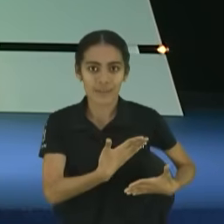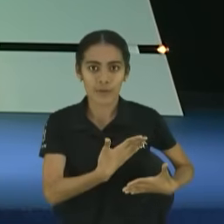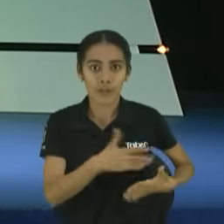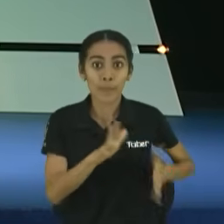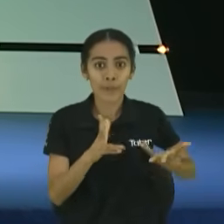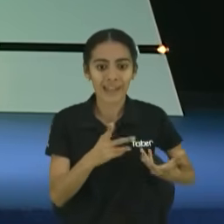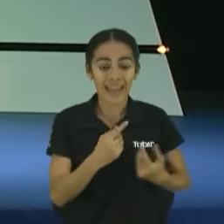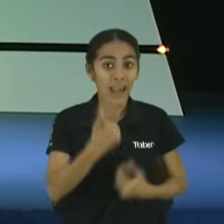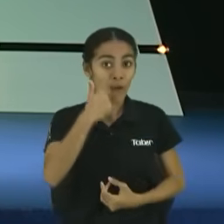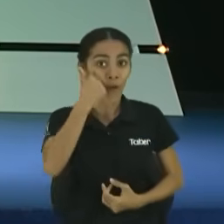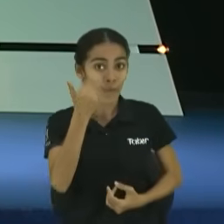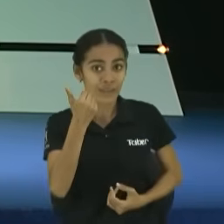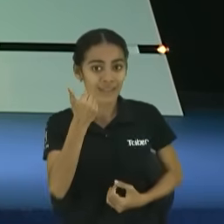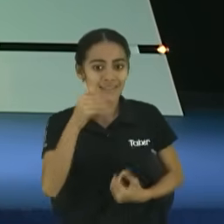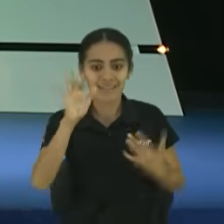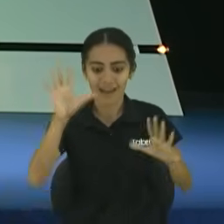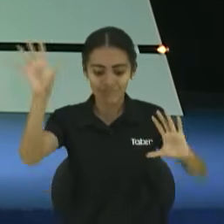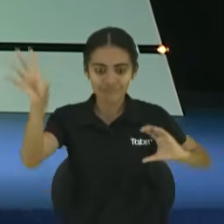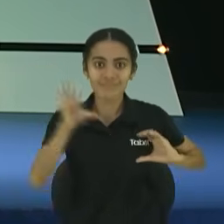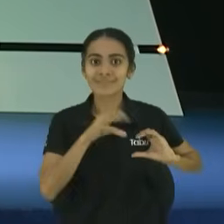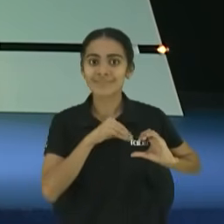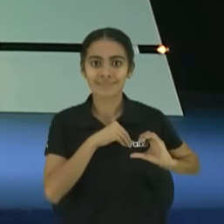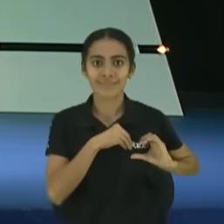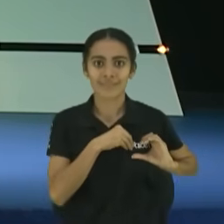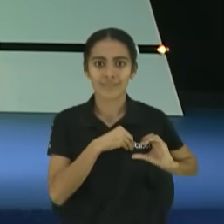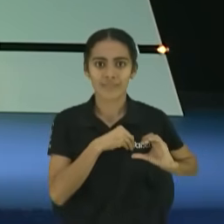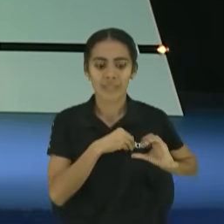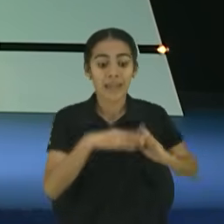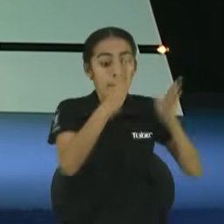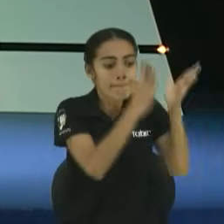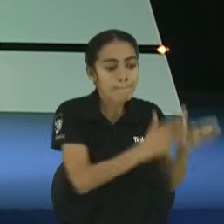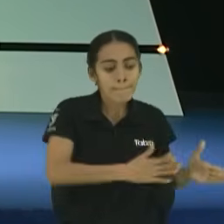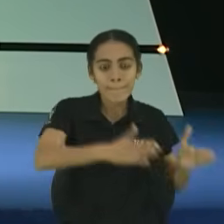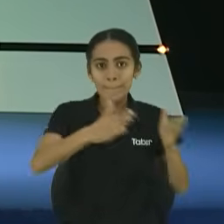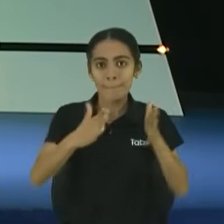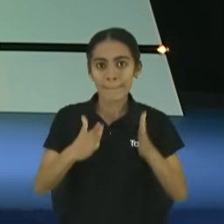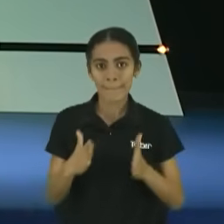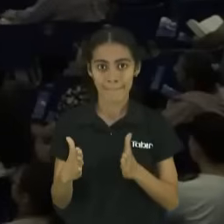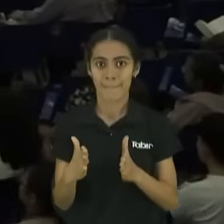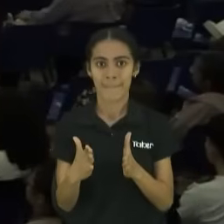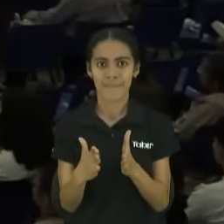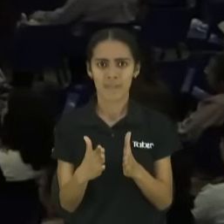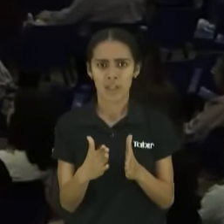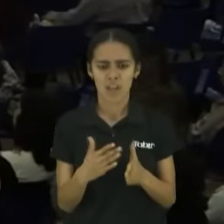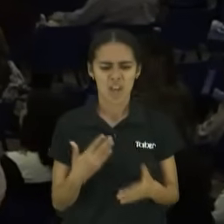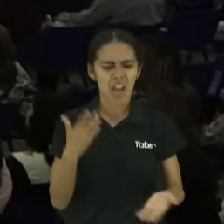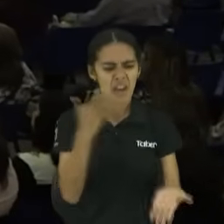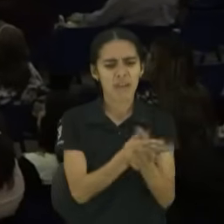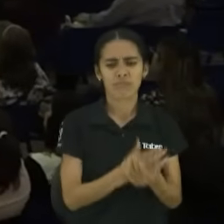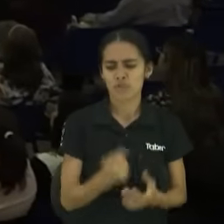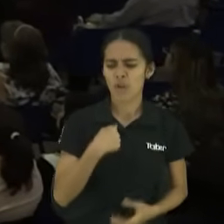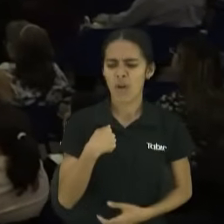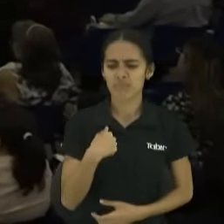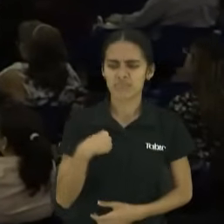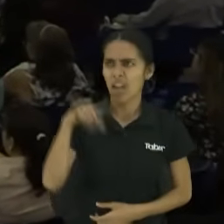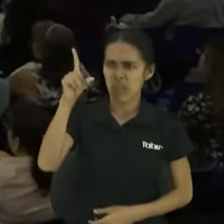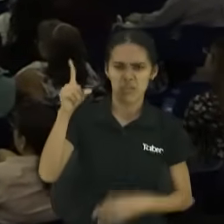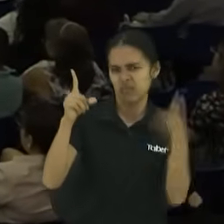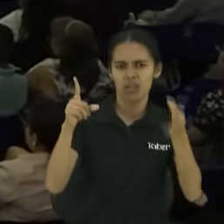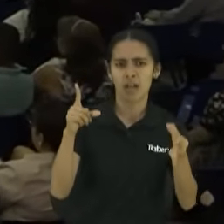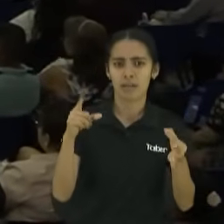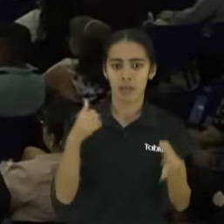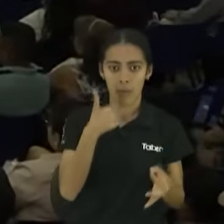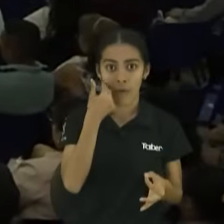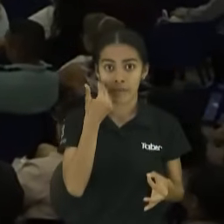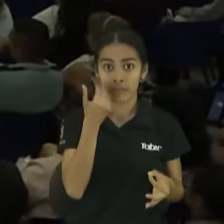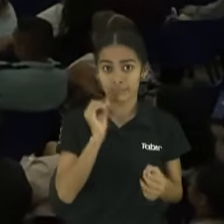como Señor y Salvador personal. ¿Y cómo lo hace Dios? Paulatinamente. ¿Cómo llegó? Yo soy ateo. Yo no creo. Si está